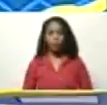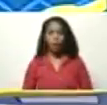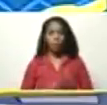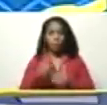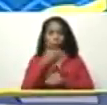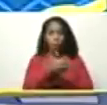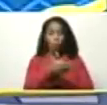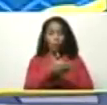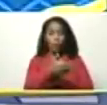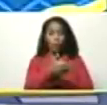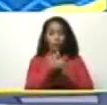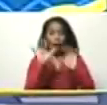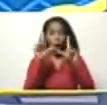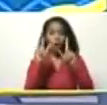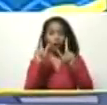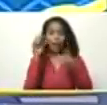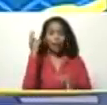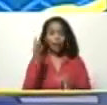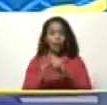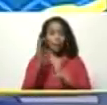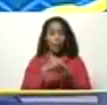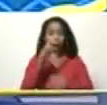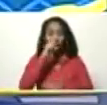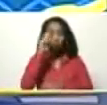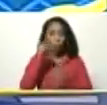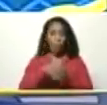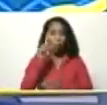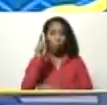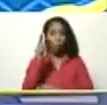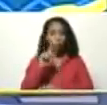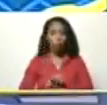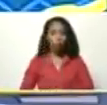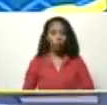Luego de que el 11 de septiembre del año 2001...